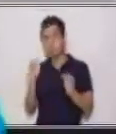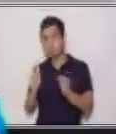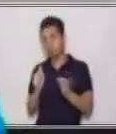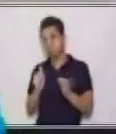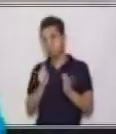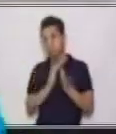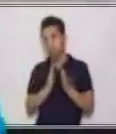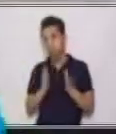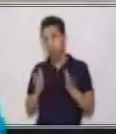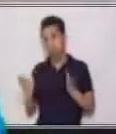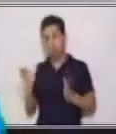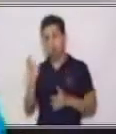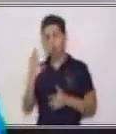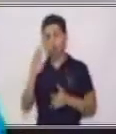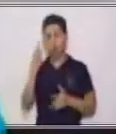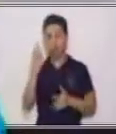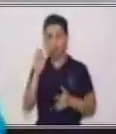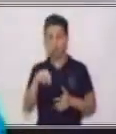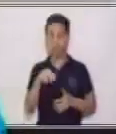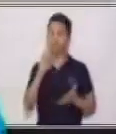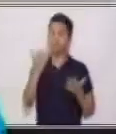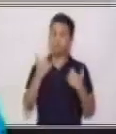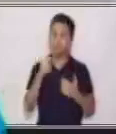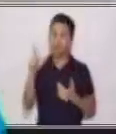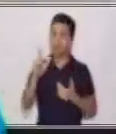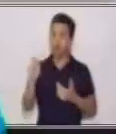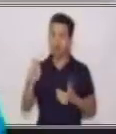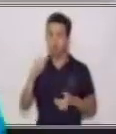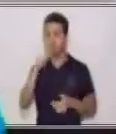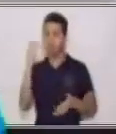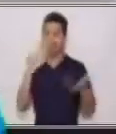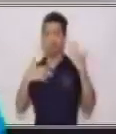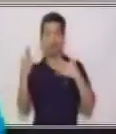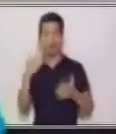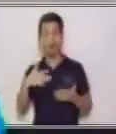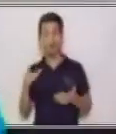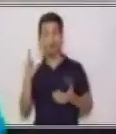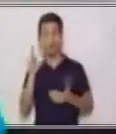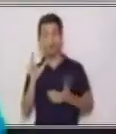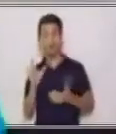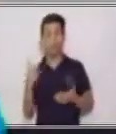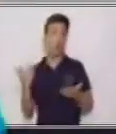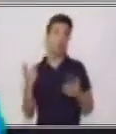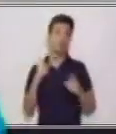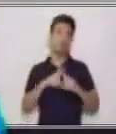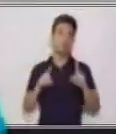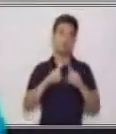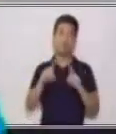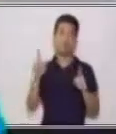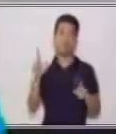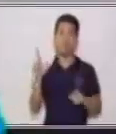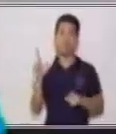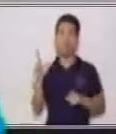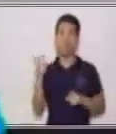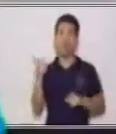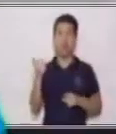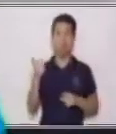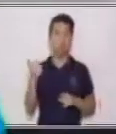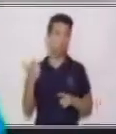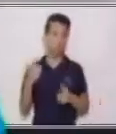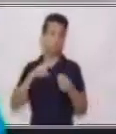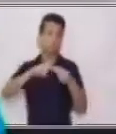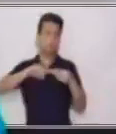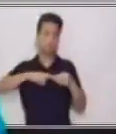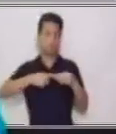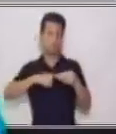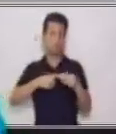a la mano lo que corresponde a tu lápiz, crayones, lapiceros, sacapunta, borrador, porque en algún momento lo puedes utilizar. Ante todo,